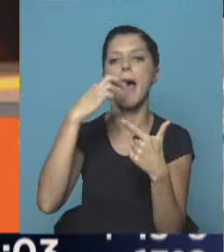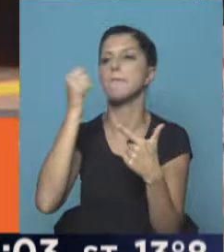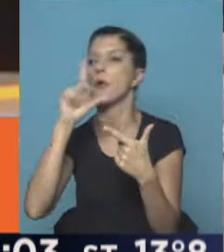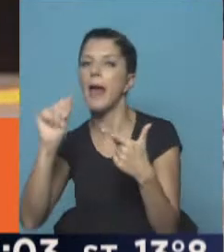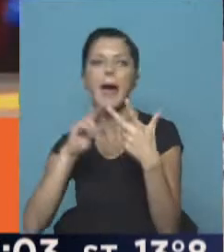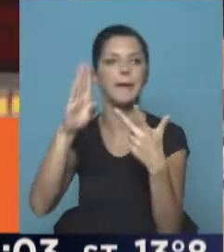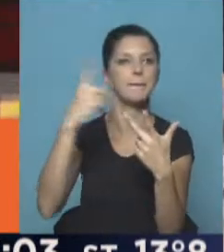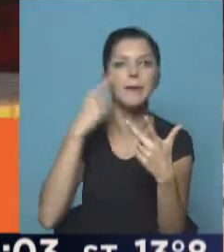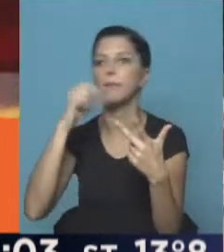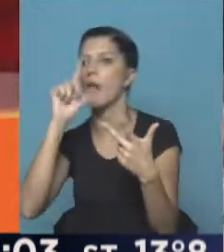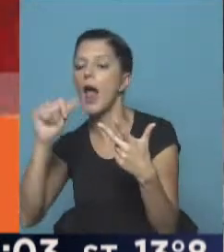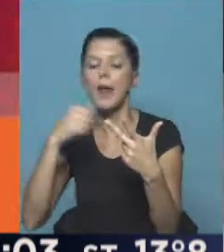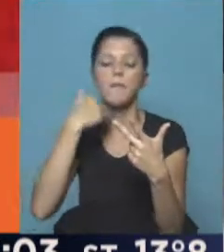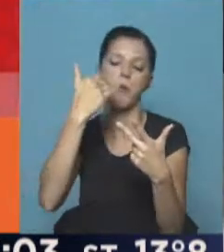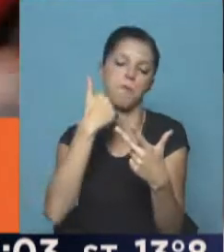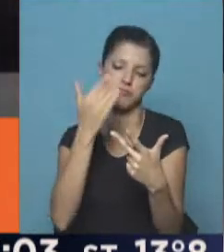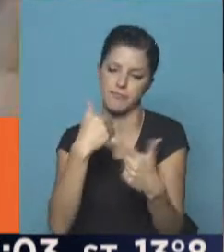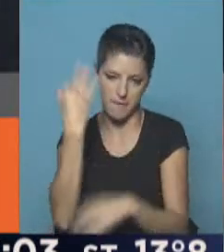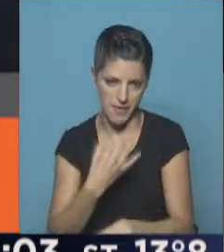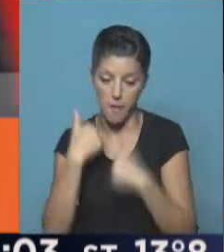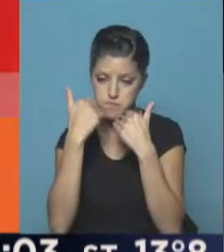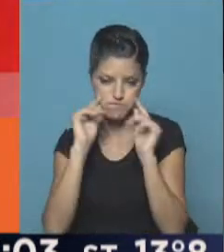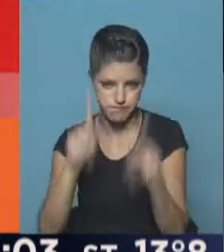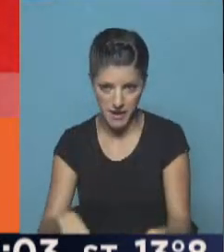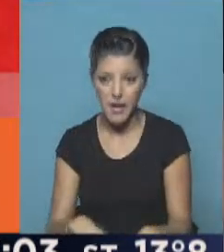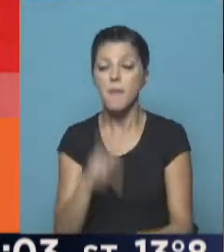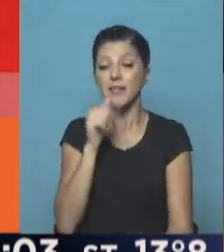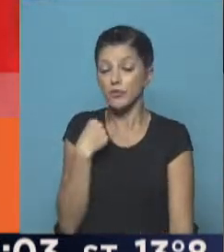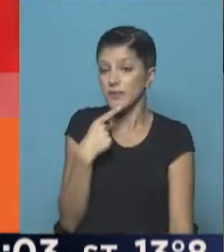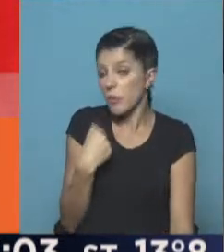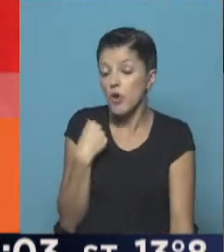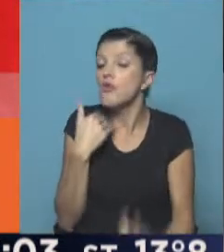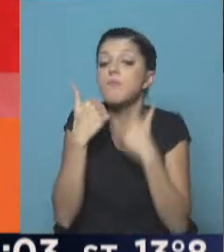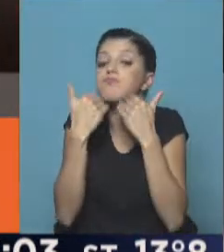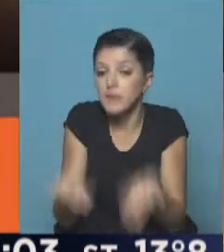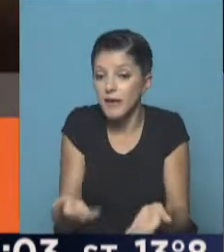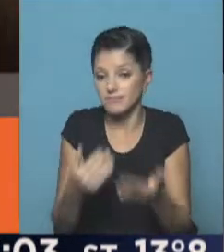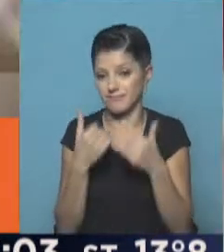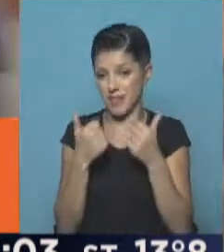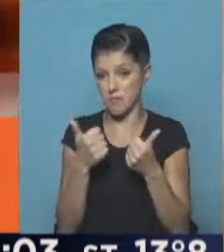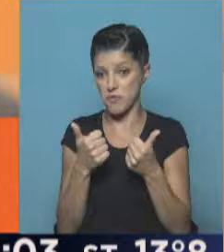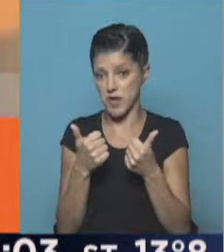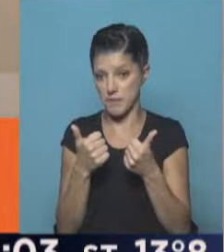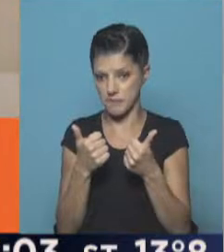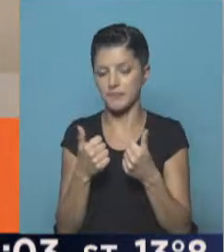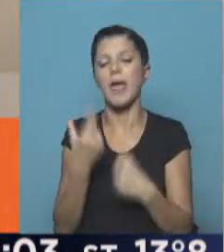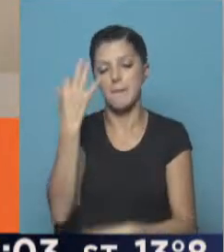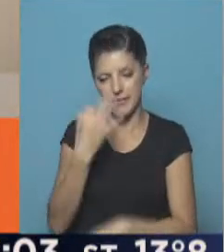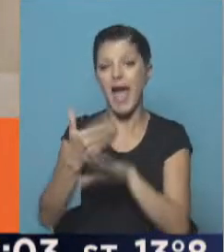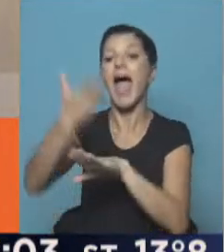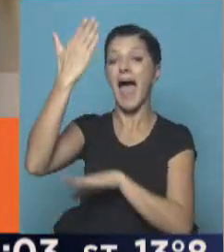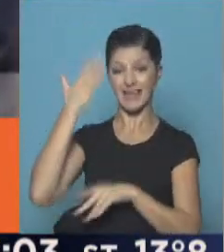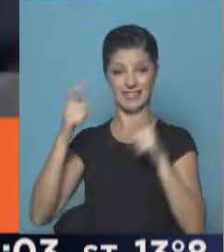unipolar, pero la verdad es que no sabemos. Y me parece que partir de ese lugar está muy bien. Sí es cierto que antes con el